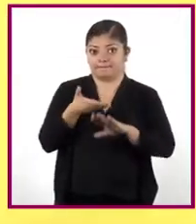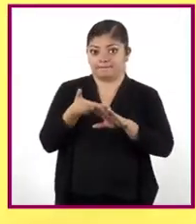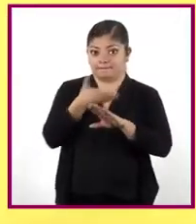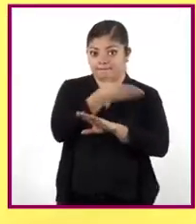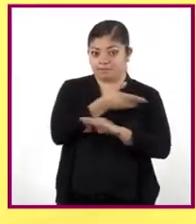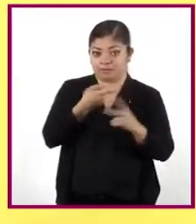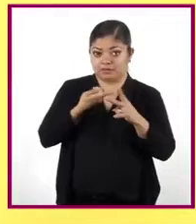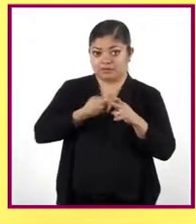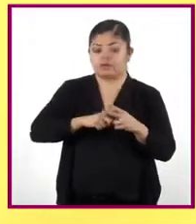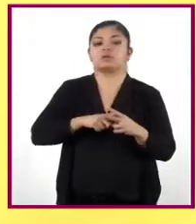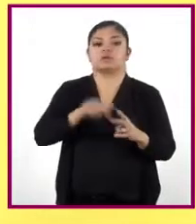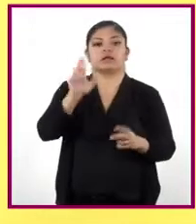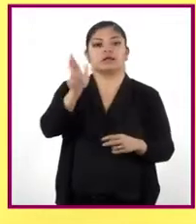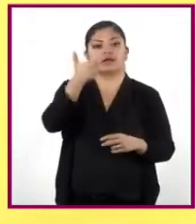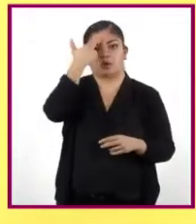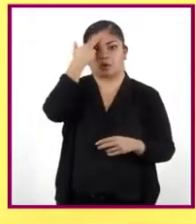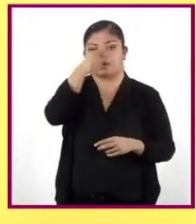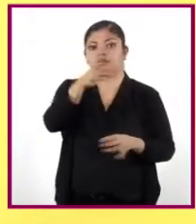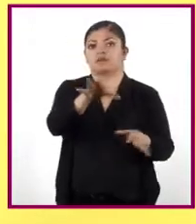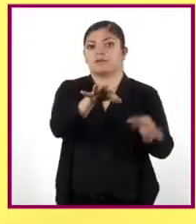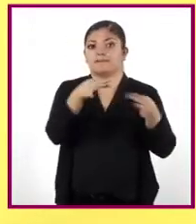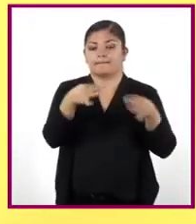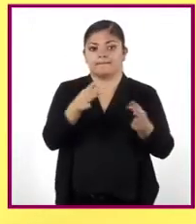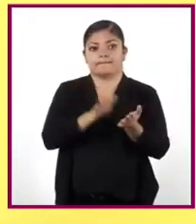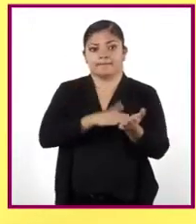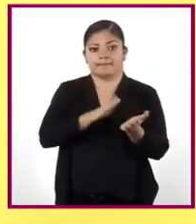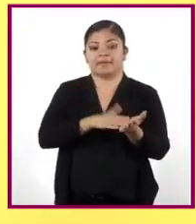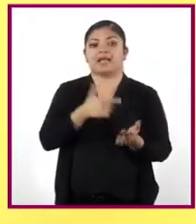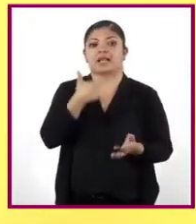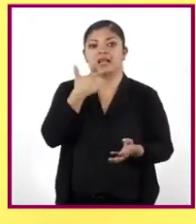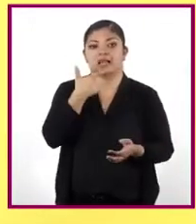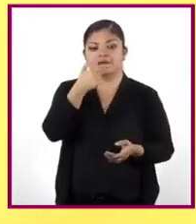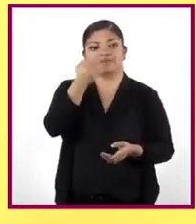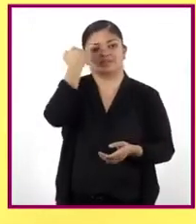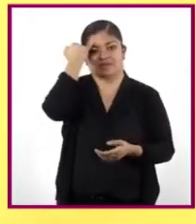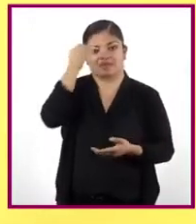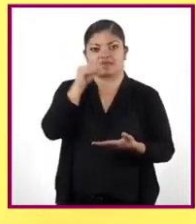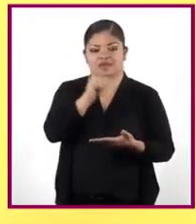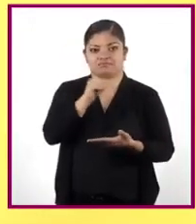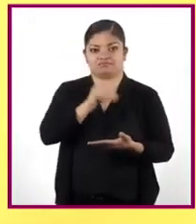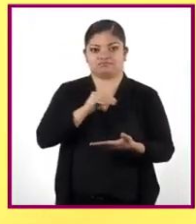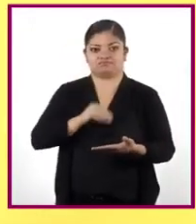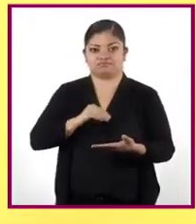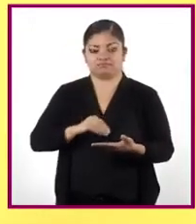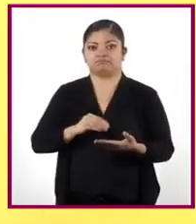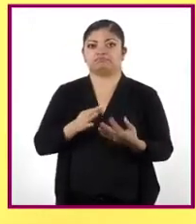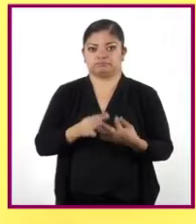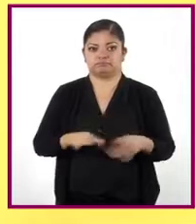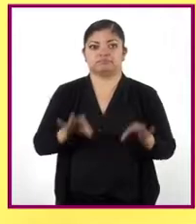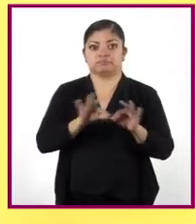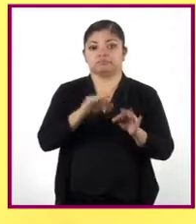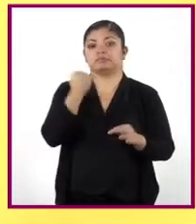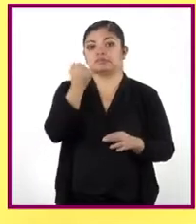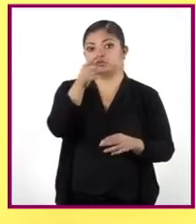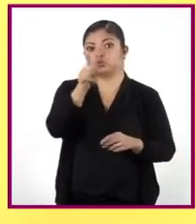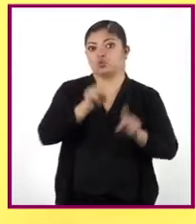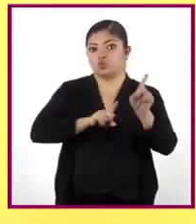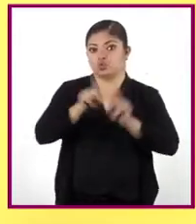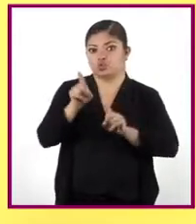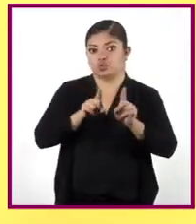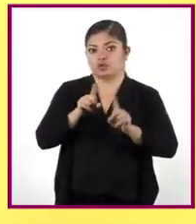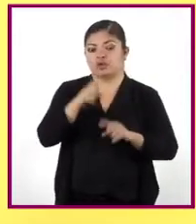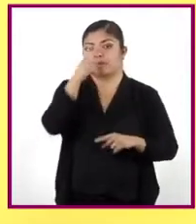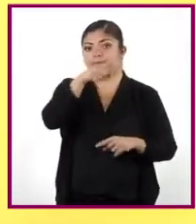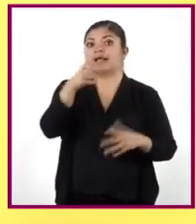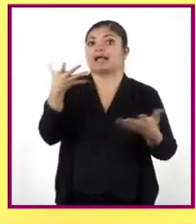les recomendamos que vayan por lápiz y papel para que anoten las ideas que consideren relevantes y sus dudas, y para que